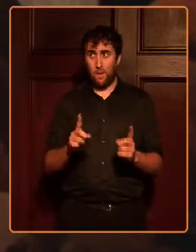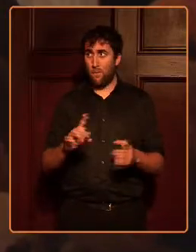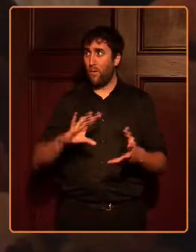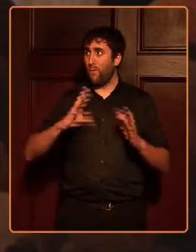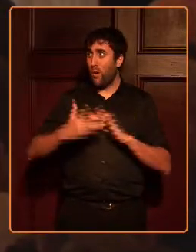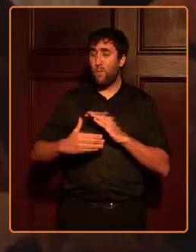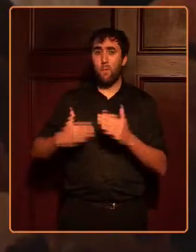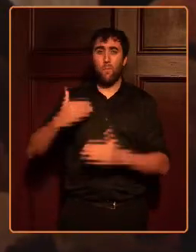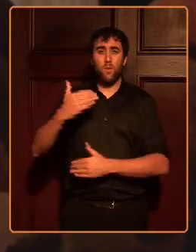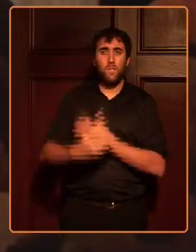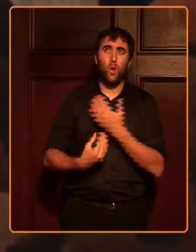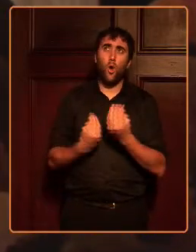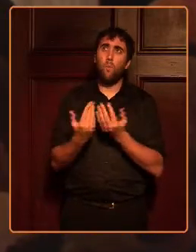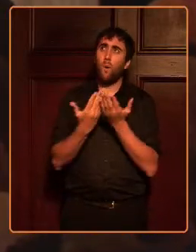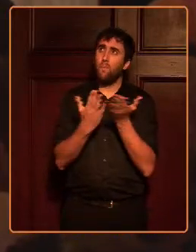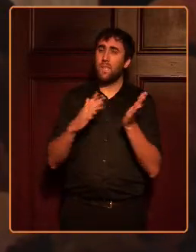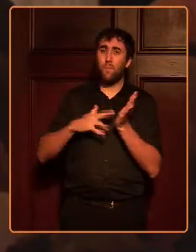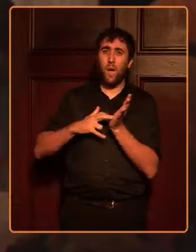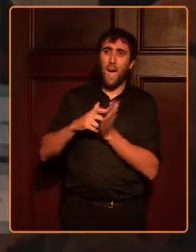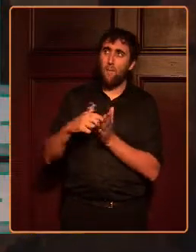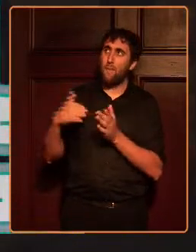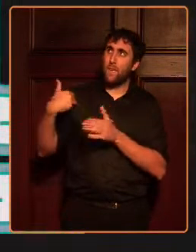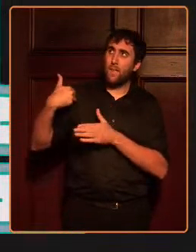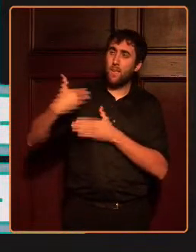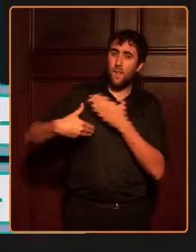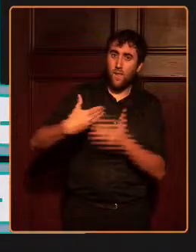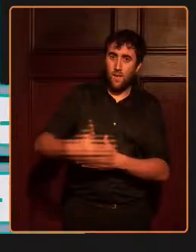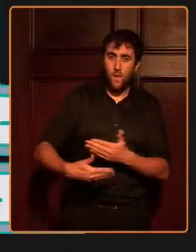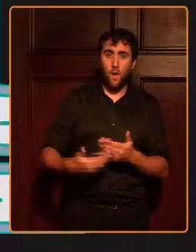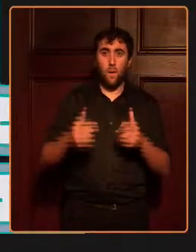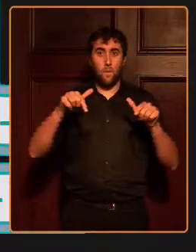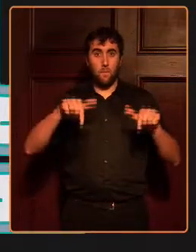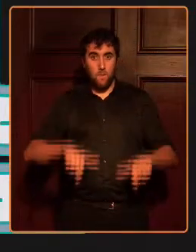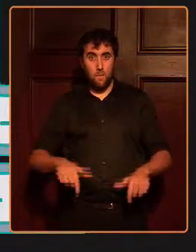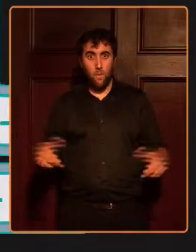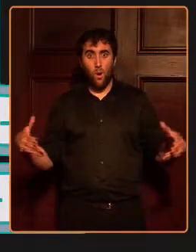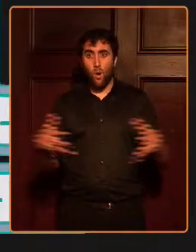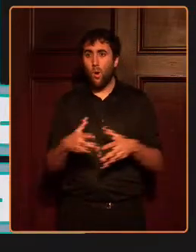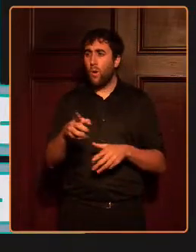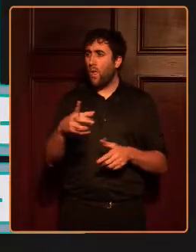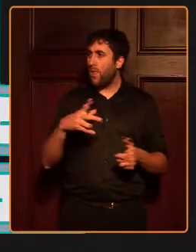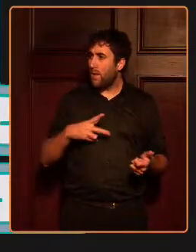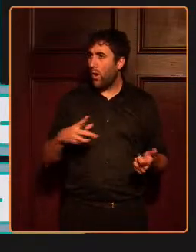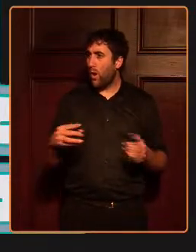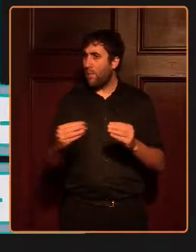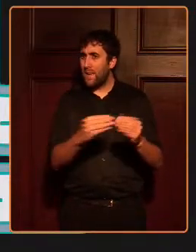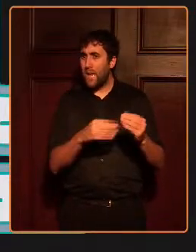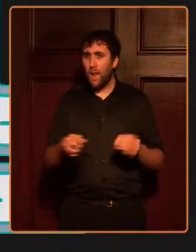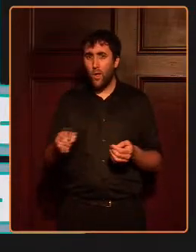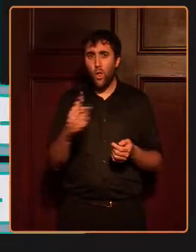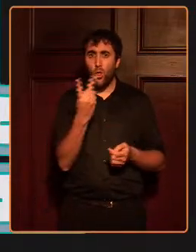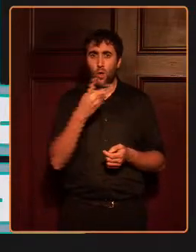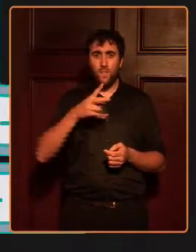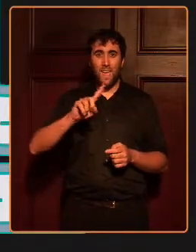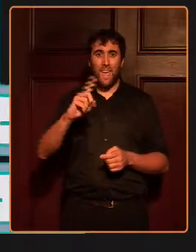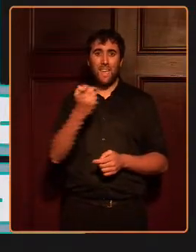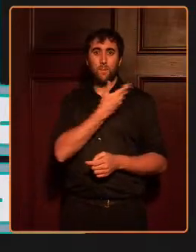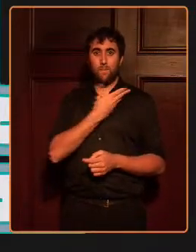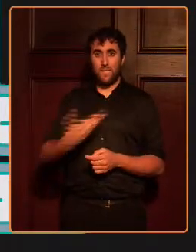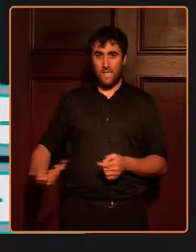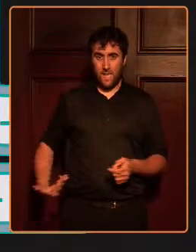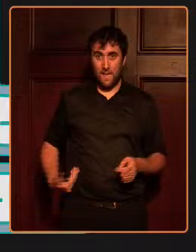procesos y las etapas, y creo que hoy tener acá a Miguel Brechner y a Leandro Folgar, los 2